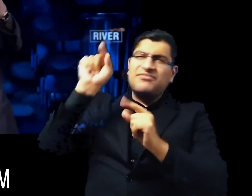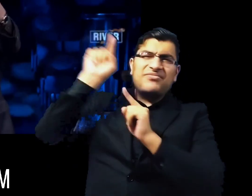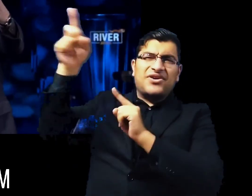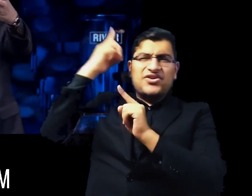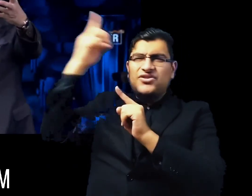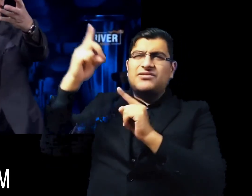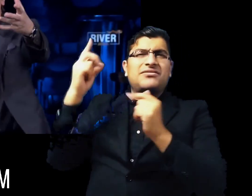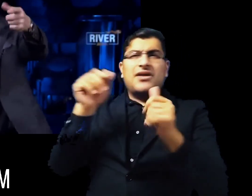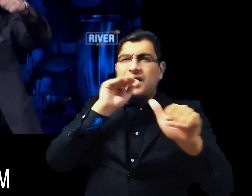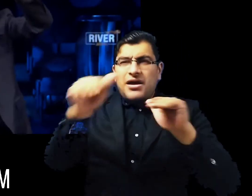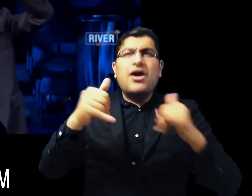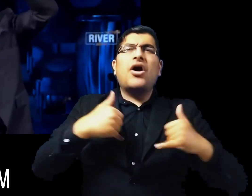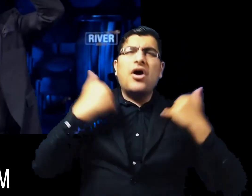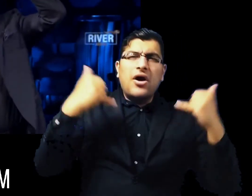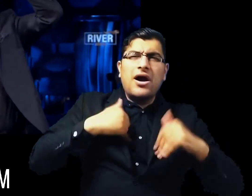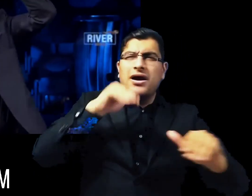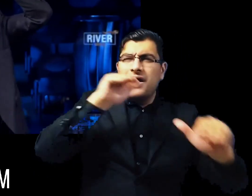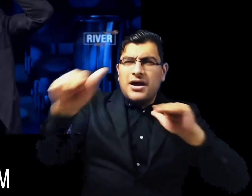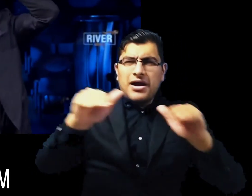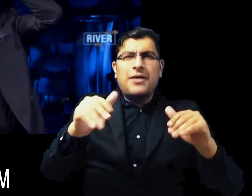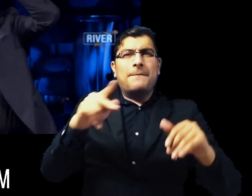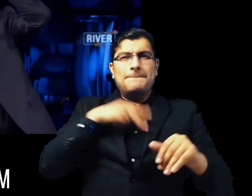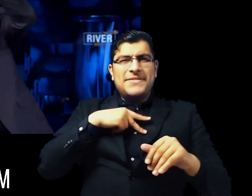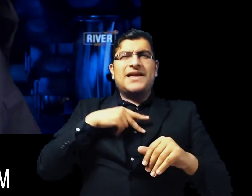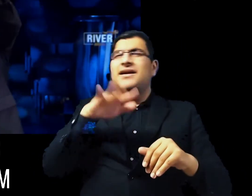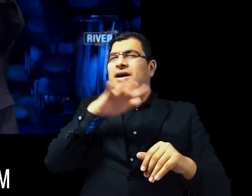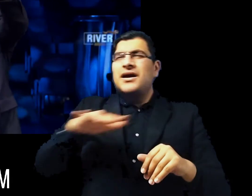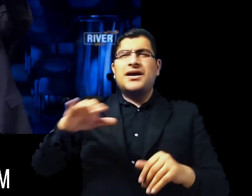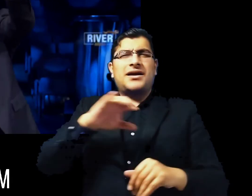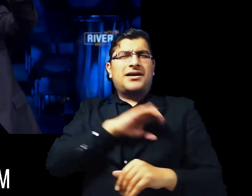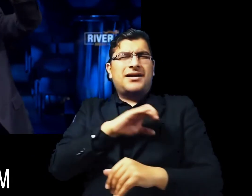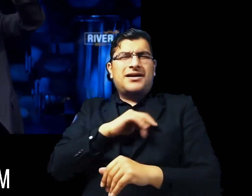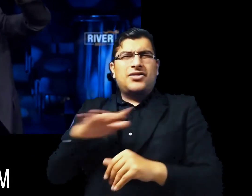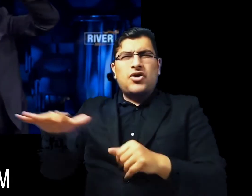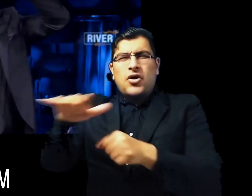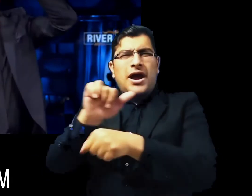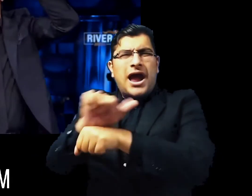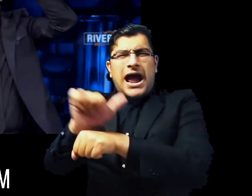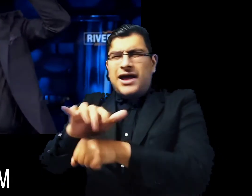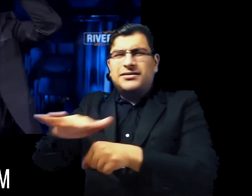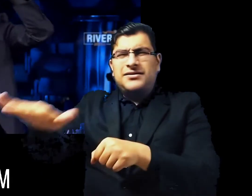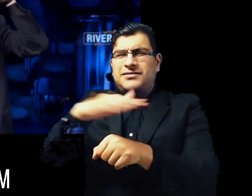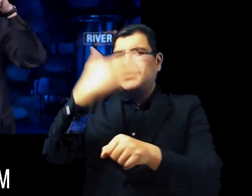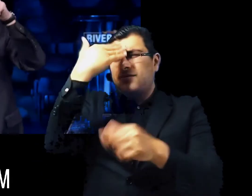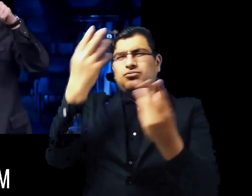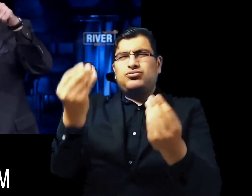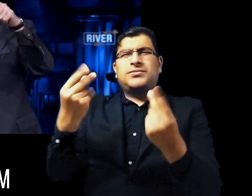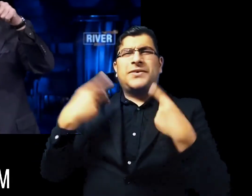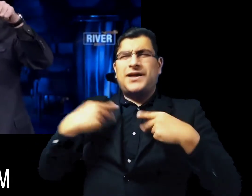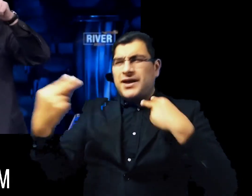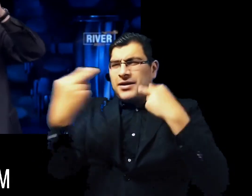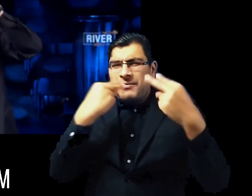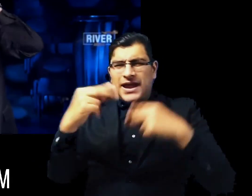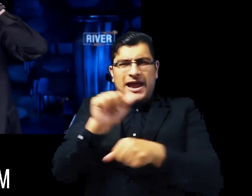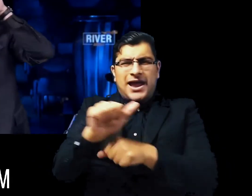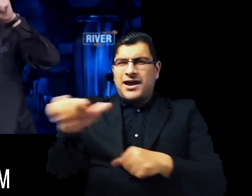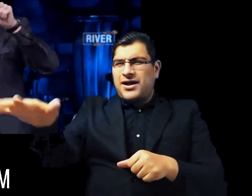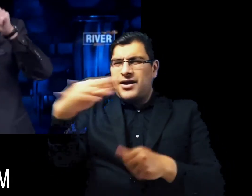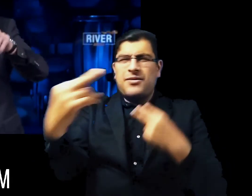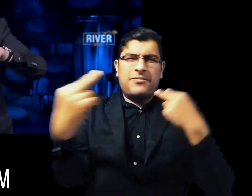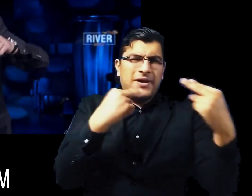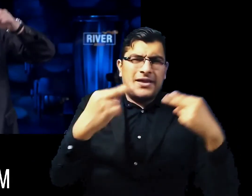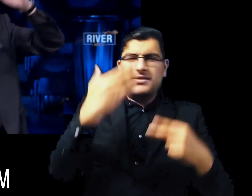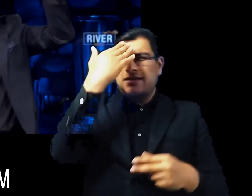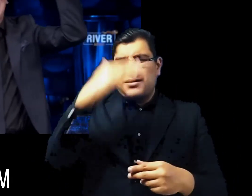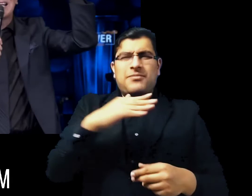Estoy alentando a los jóvenes, estoy orando por mi querida Argentina ahora. Sé que muchos de Argentina me están viendo y yo estoy orando